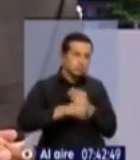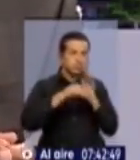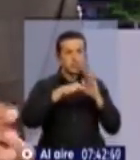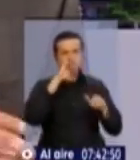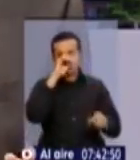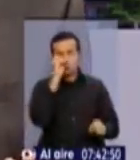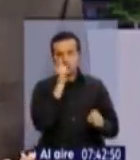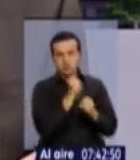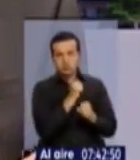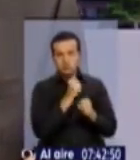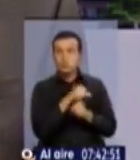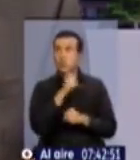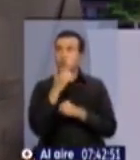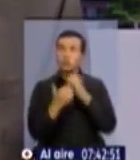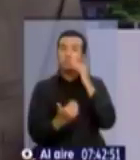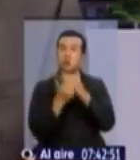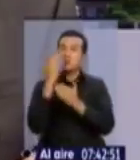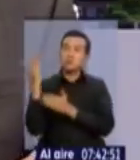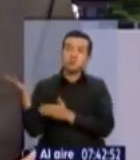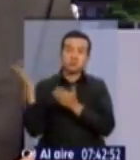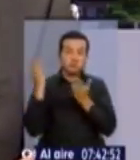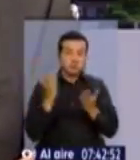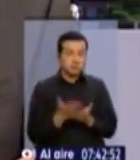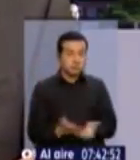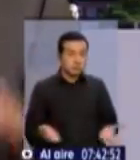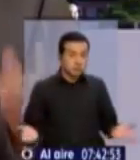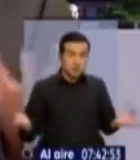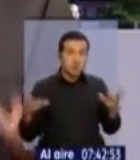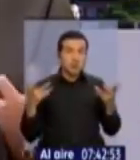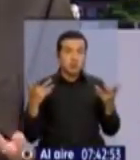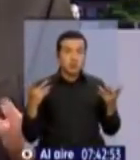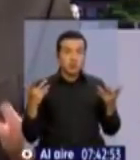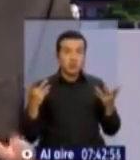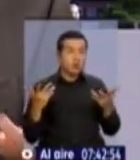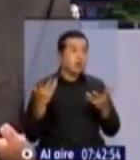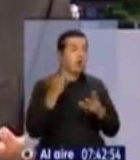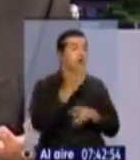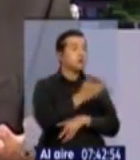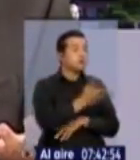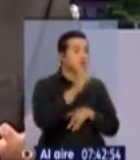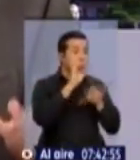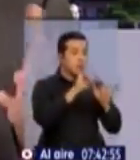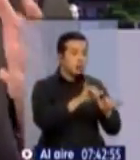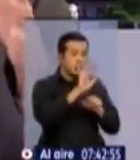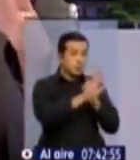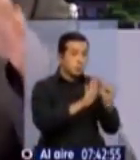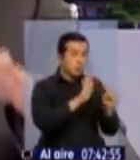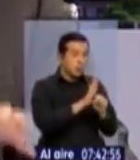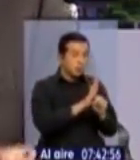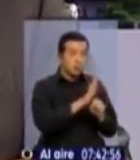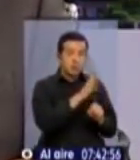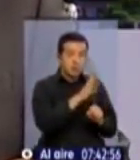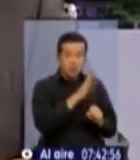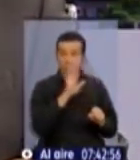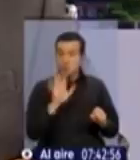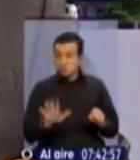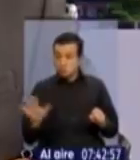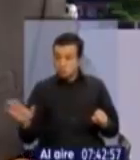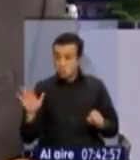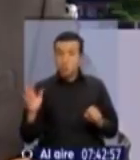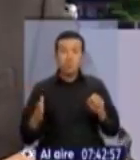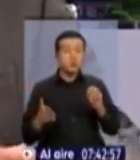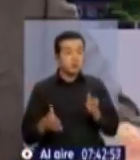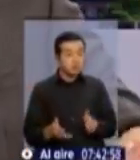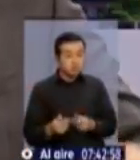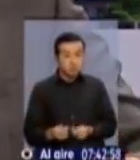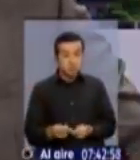aquel otro que puede venir no es cierto y les vas a dar unas ventajas que no le estás dando al que se quedó aquí entonces a los que se hagan los que apostaron por el país lo cierto